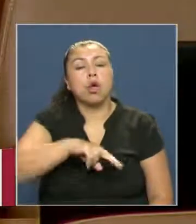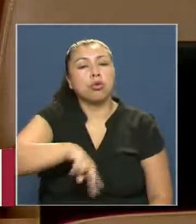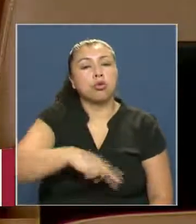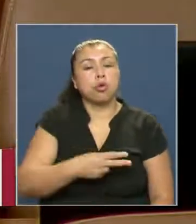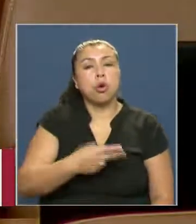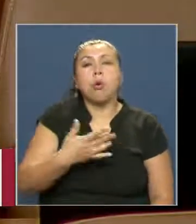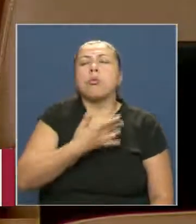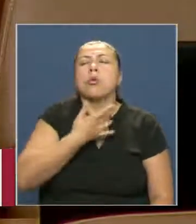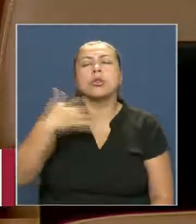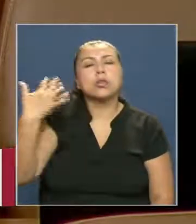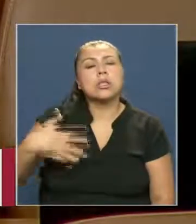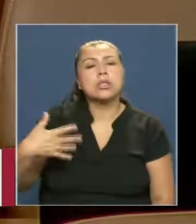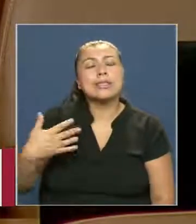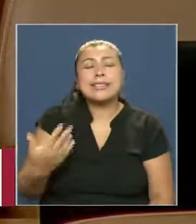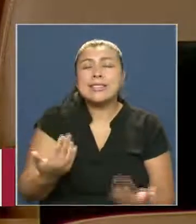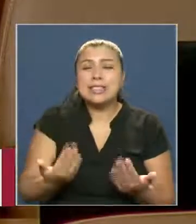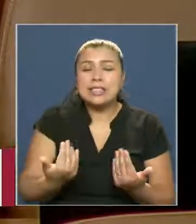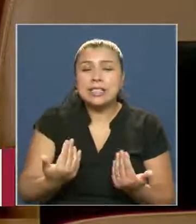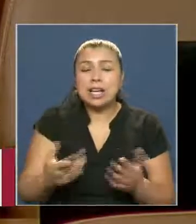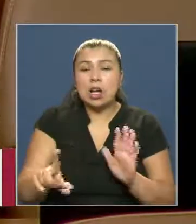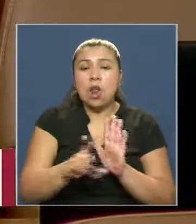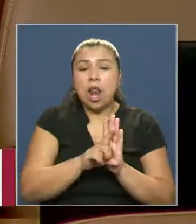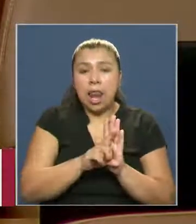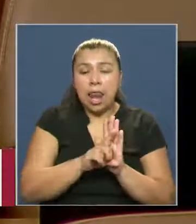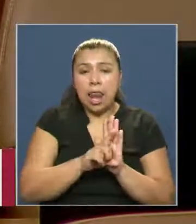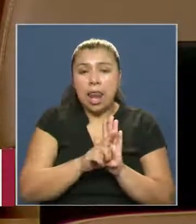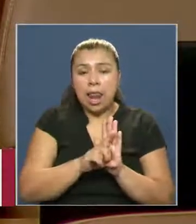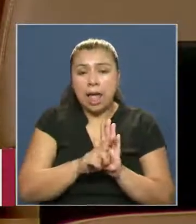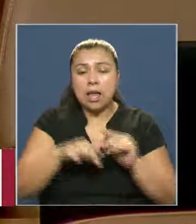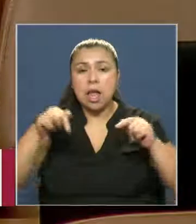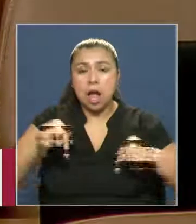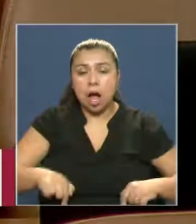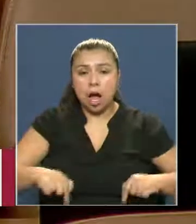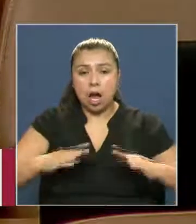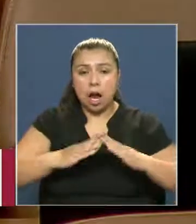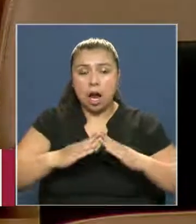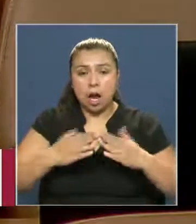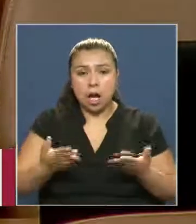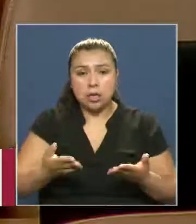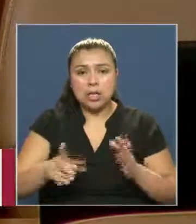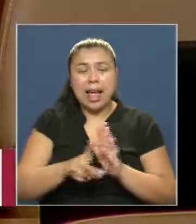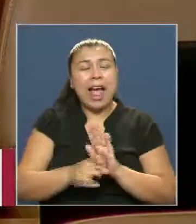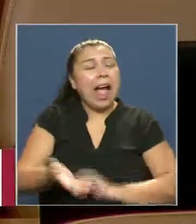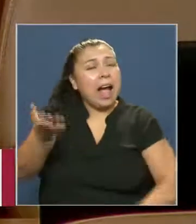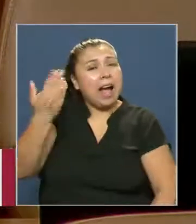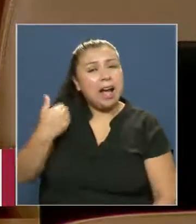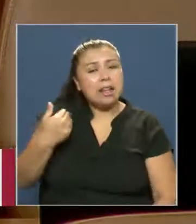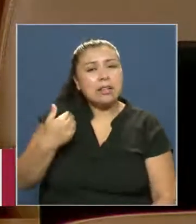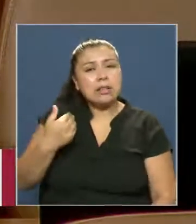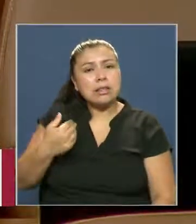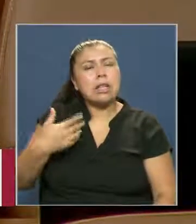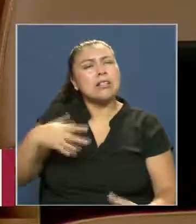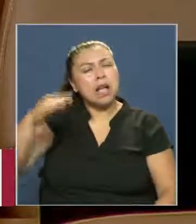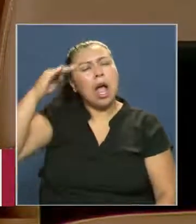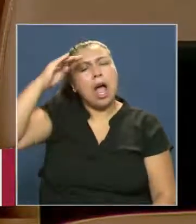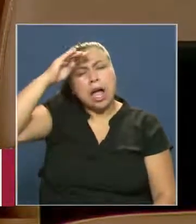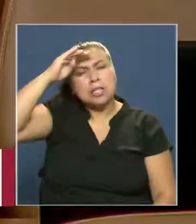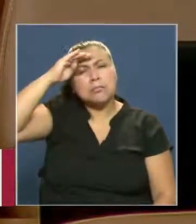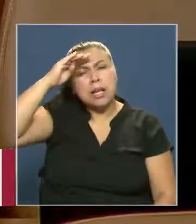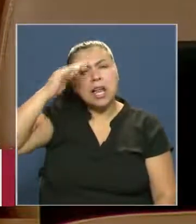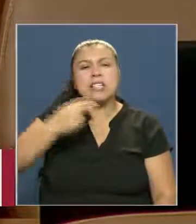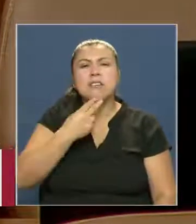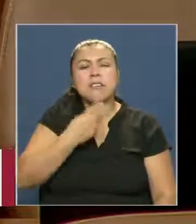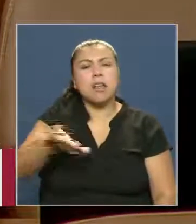eso es necesario hacer esta ley de excepción, que debió haber sido hecha mucho antes, incluso con la experiencia del terremoto del año